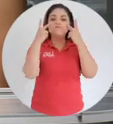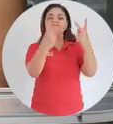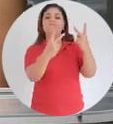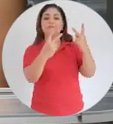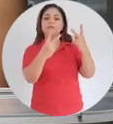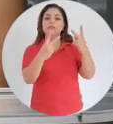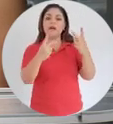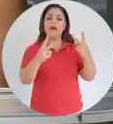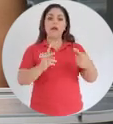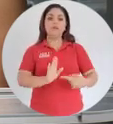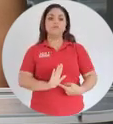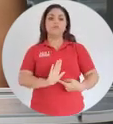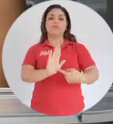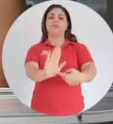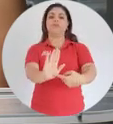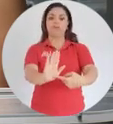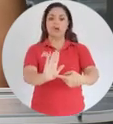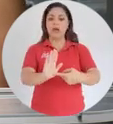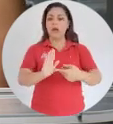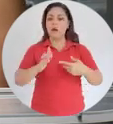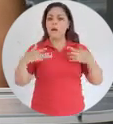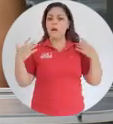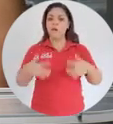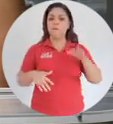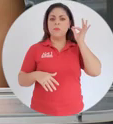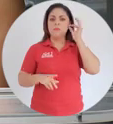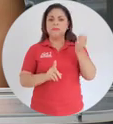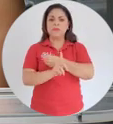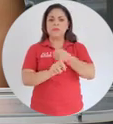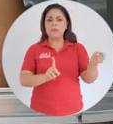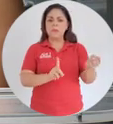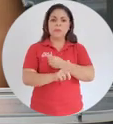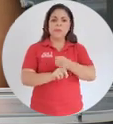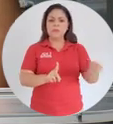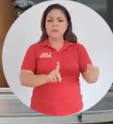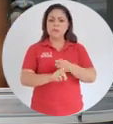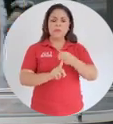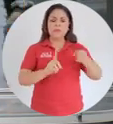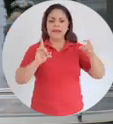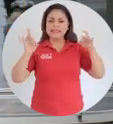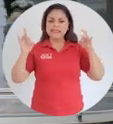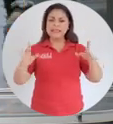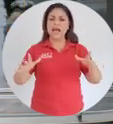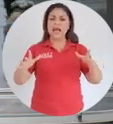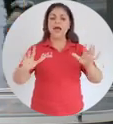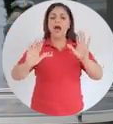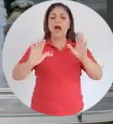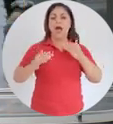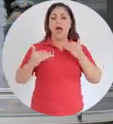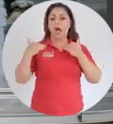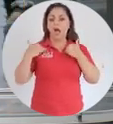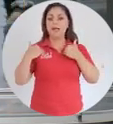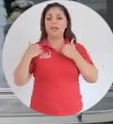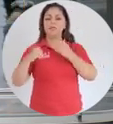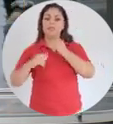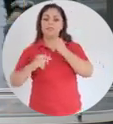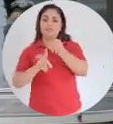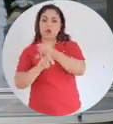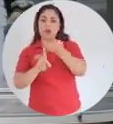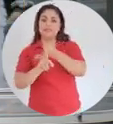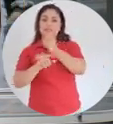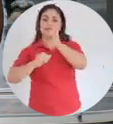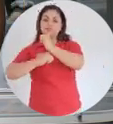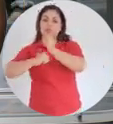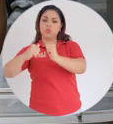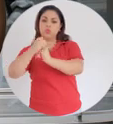visto expuestas a niveles altísimos de violencia y de crueldad. que por una parte está la violencia estructural que